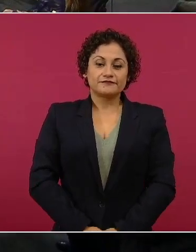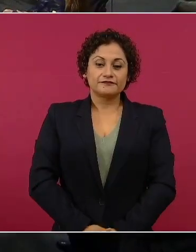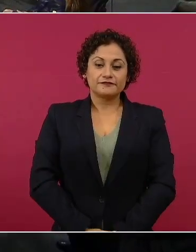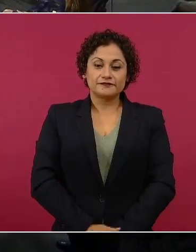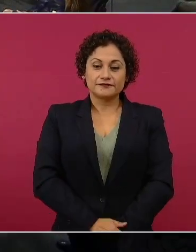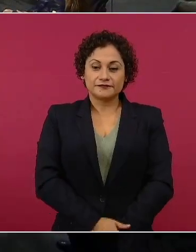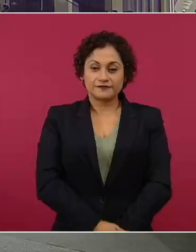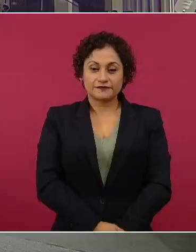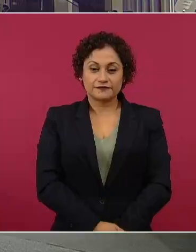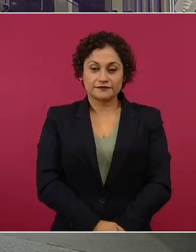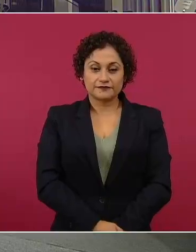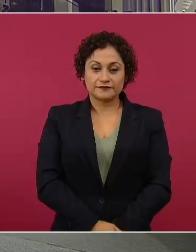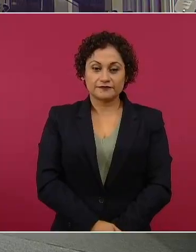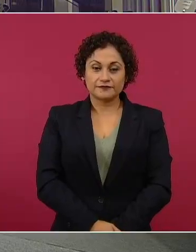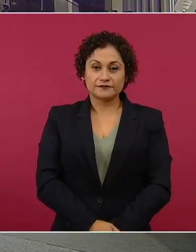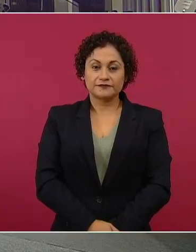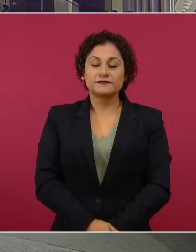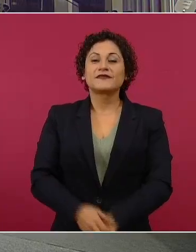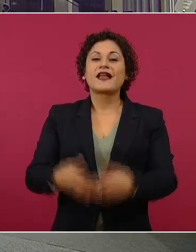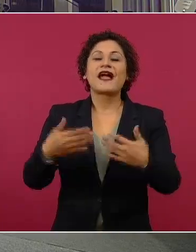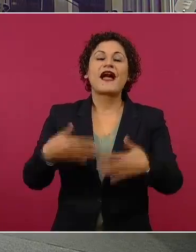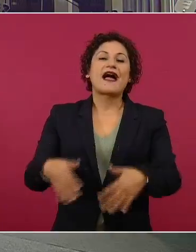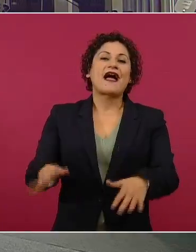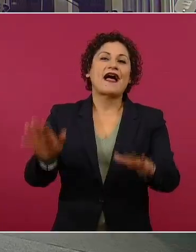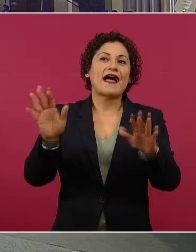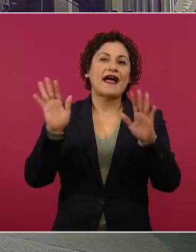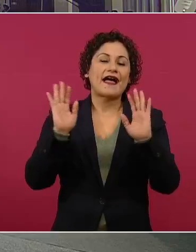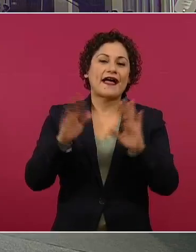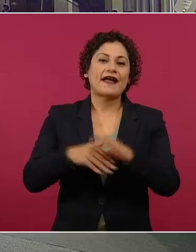Porque habían dicho que no iba ahí. Ah, pues es que